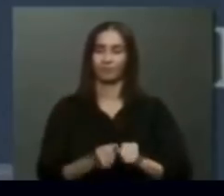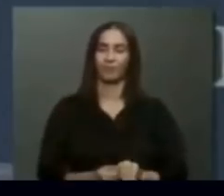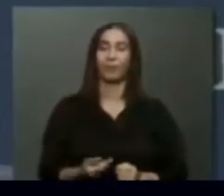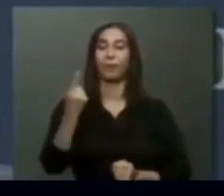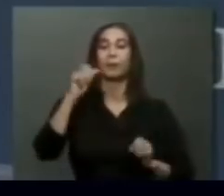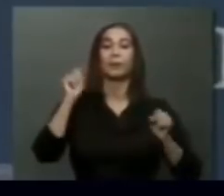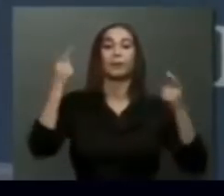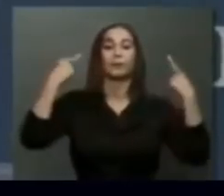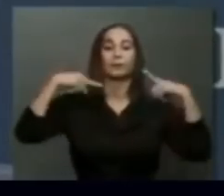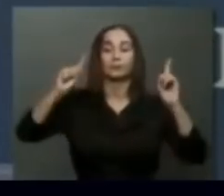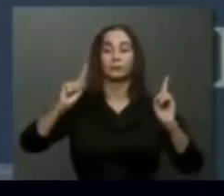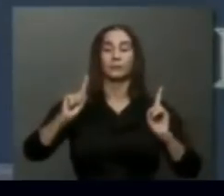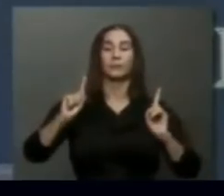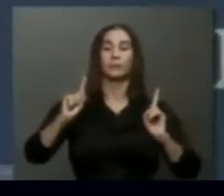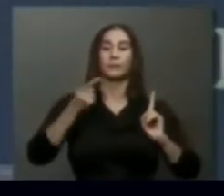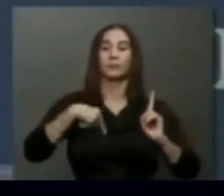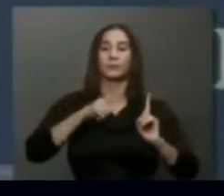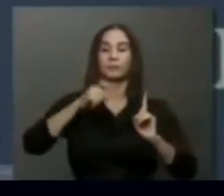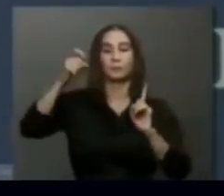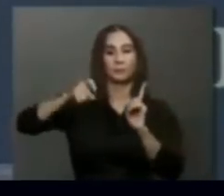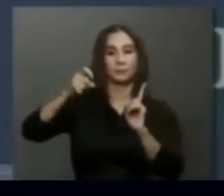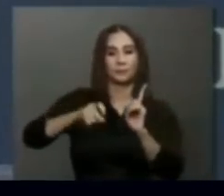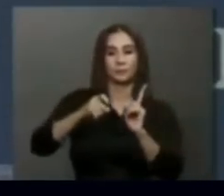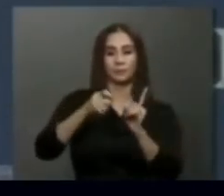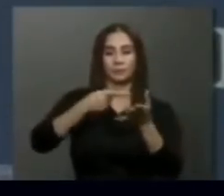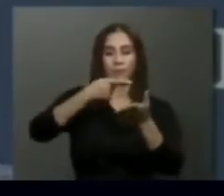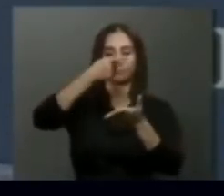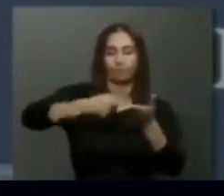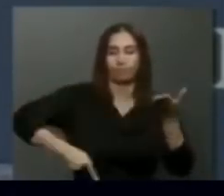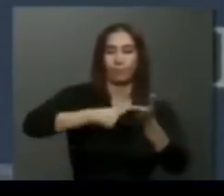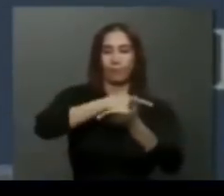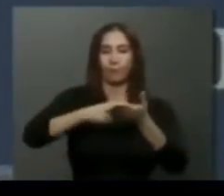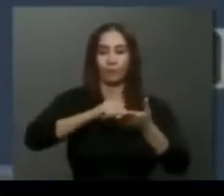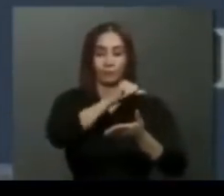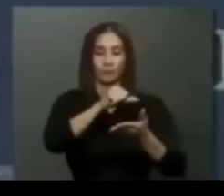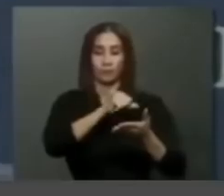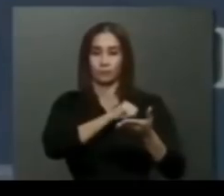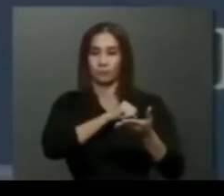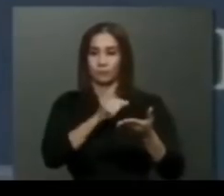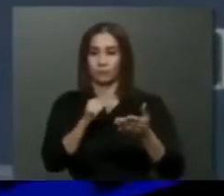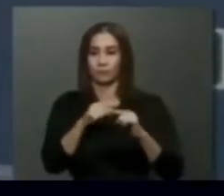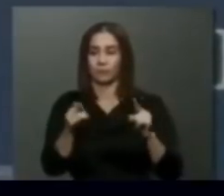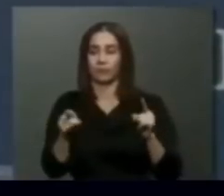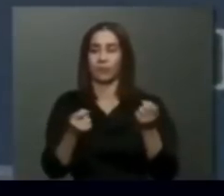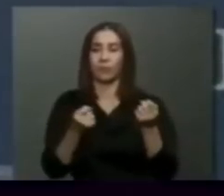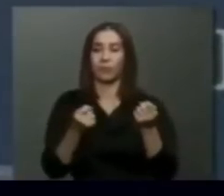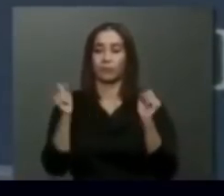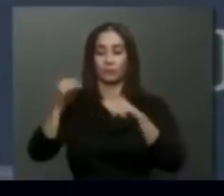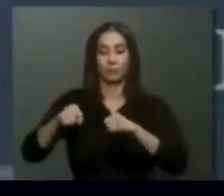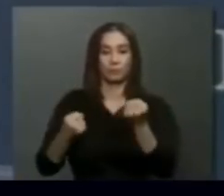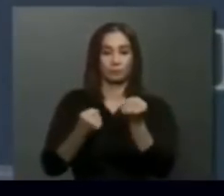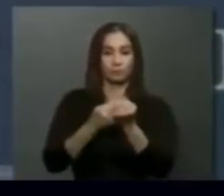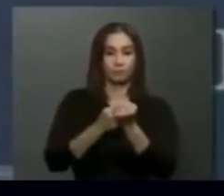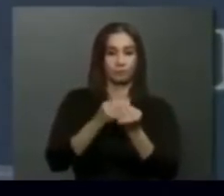lograrlo, definitivamente necesitamos erradicar cualquier actitud asistencialista en el apoyo que ofrecemos